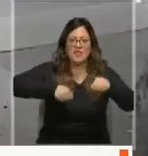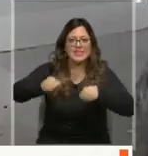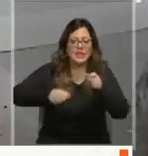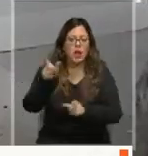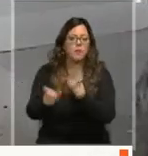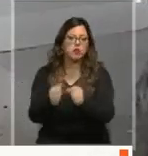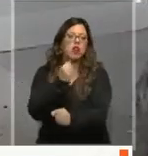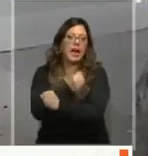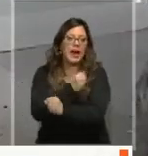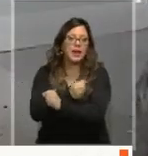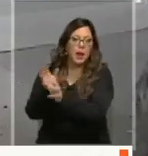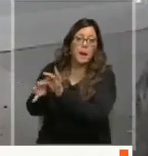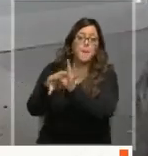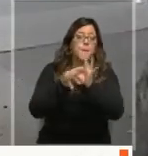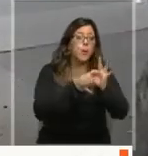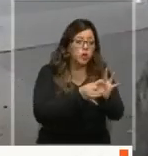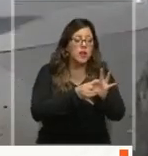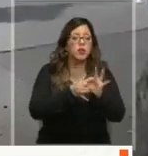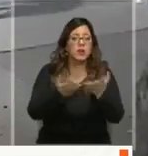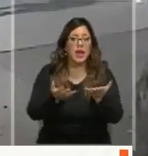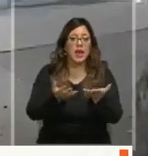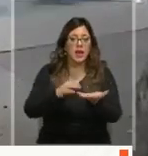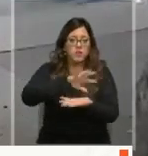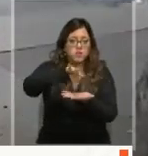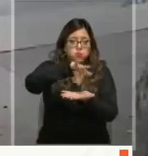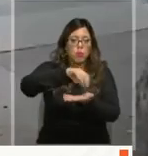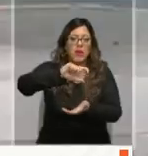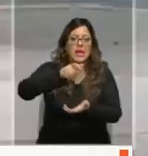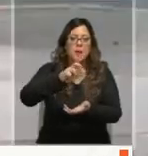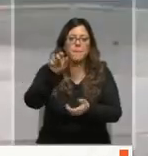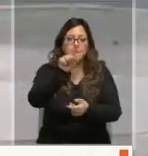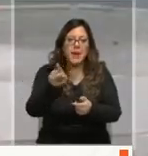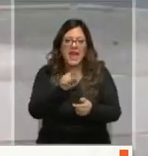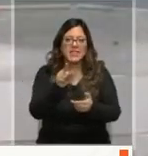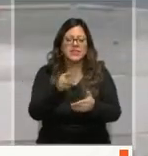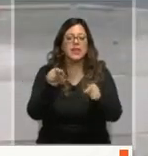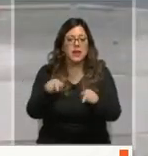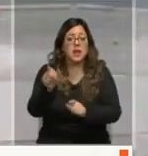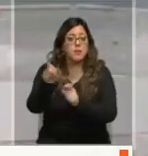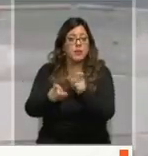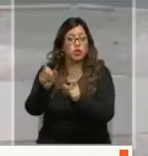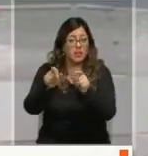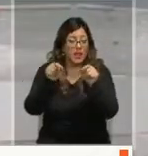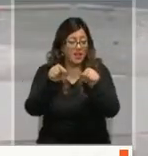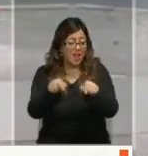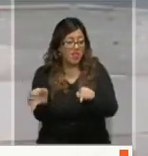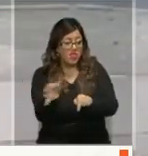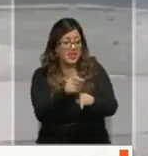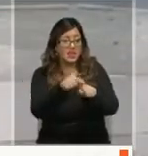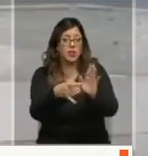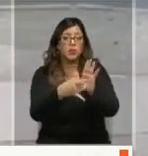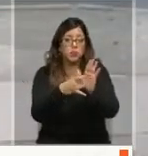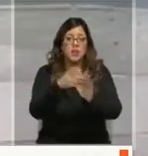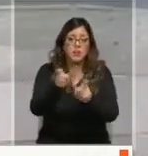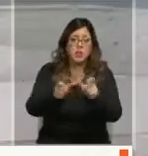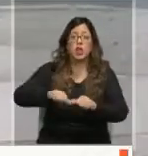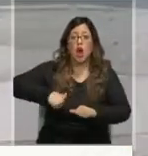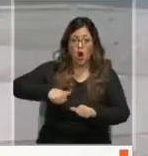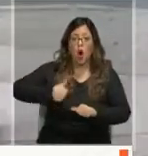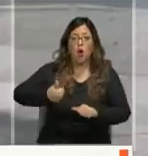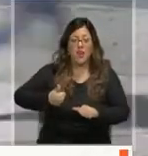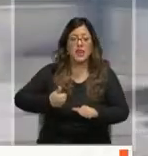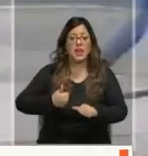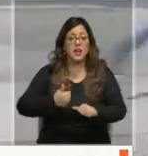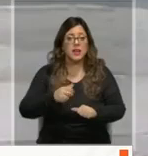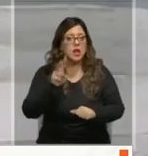carabineros gracias a que le tenía puesto un GPS. Según expertos, este delito es propio de delincuentes jóvenes que casi